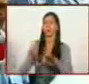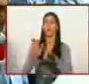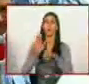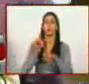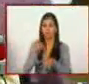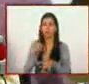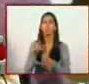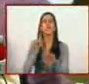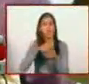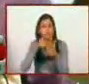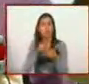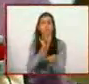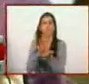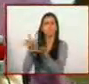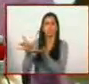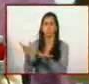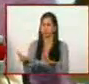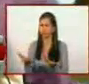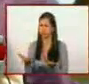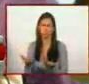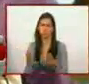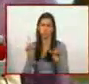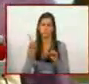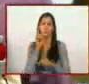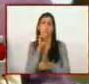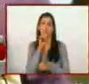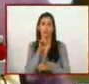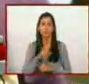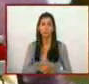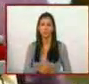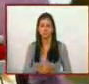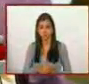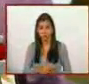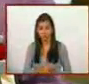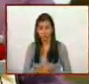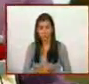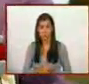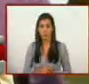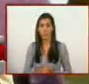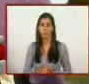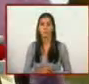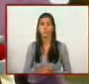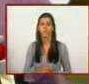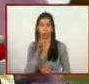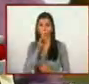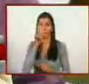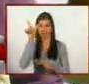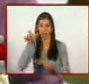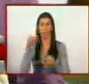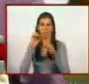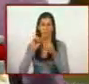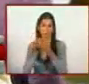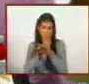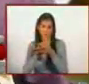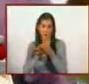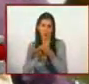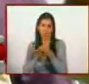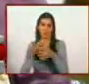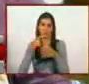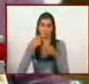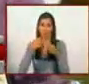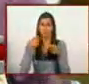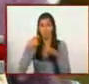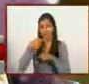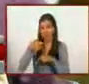masivos. Esta asamblea se acordó que donde no deben entrar un compañero de nómina diaria o de nómina mensual,